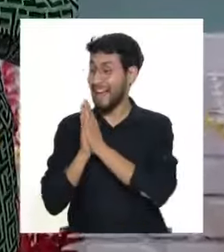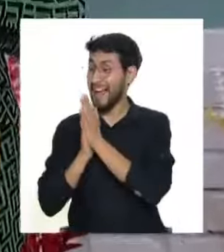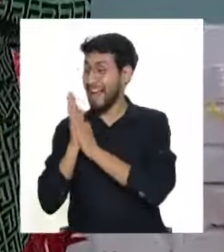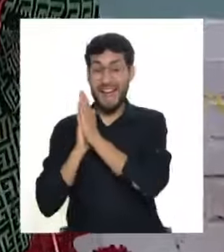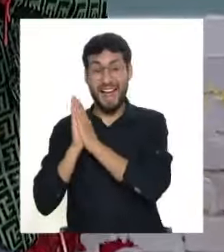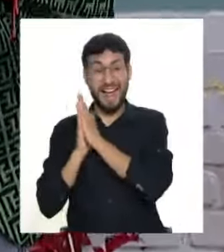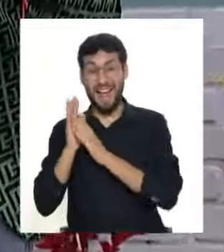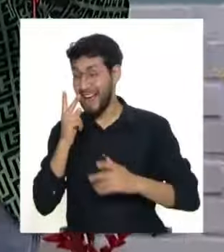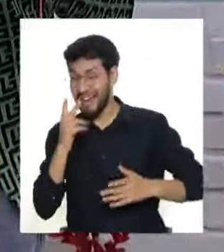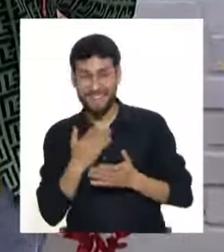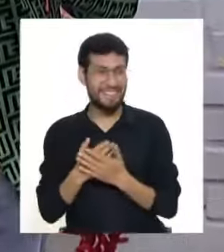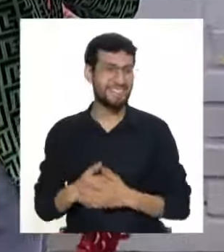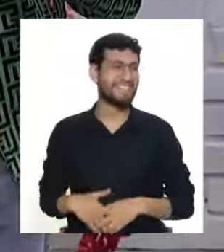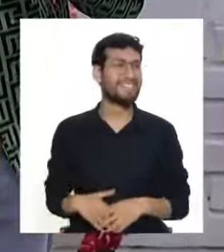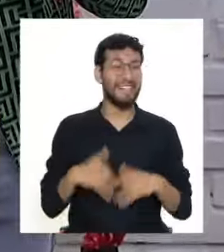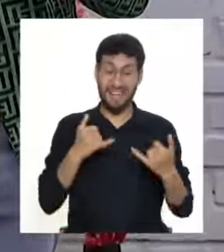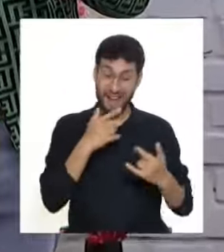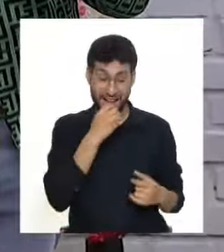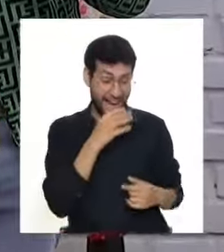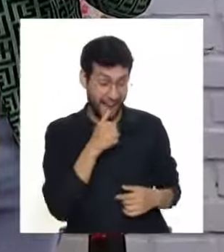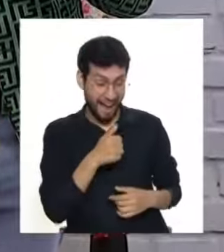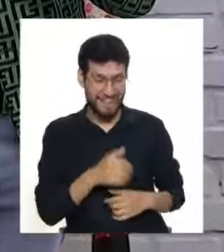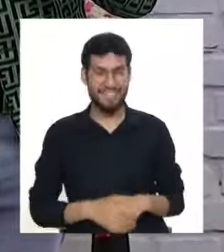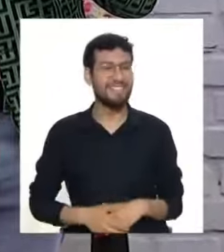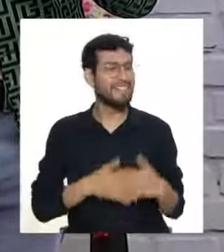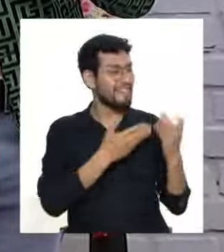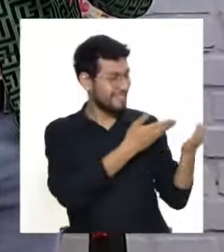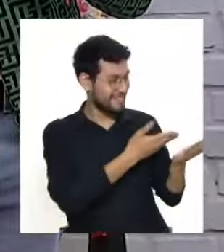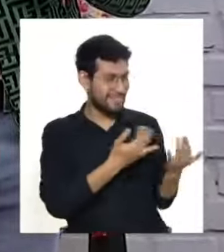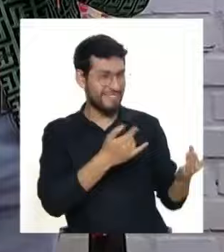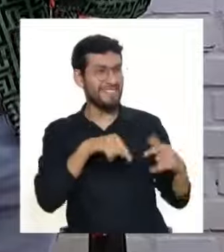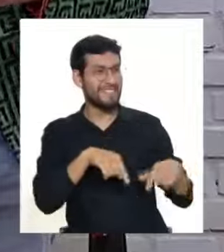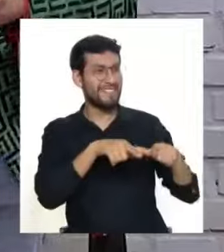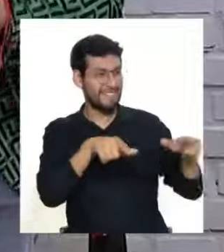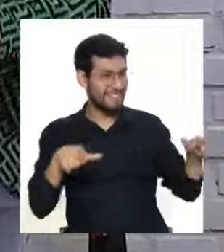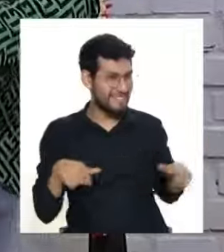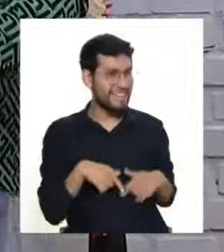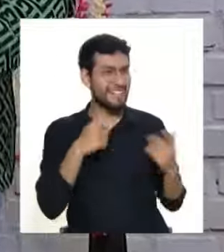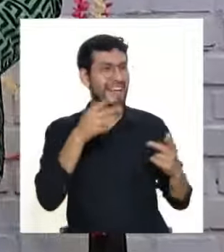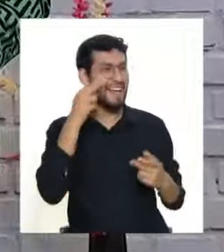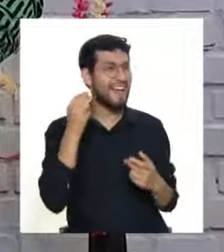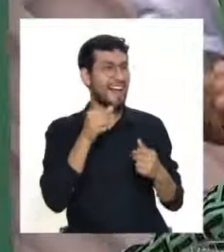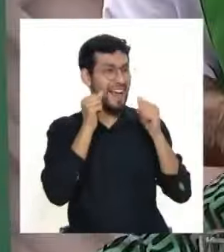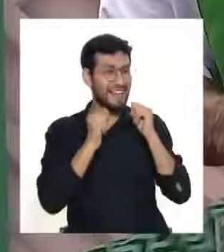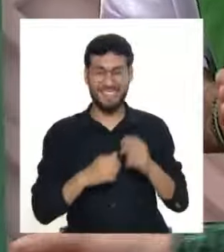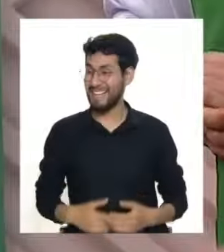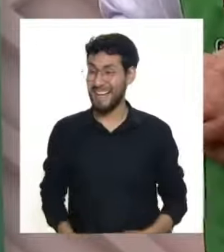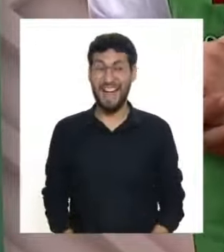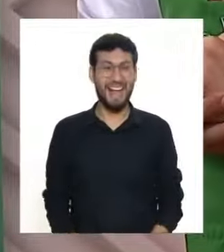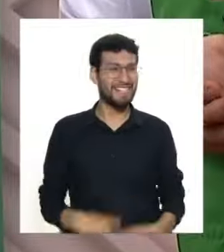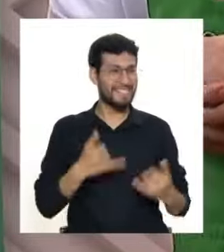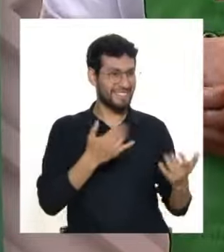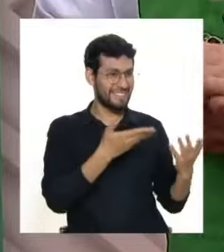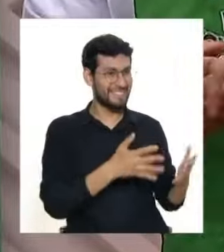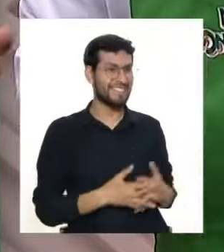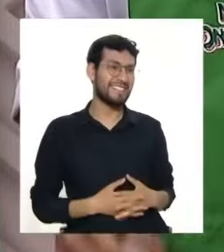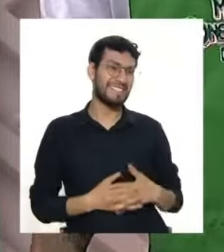Bien, papi. Ya estamos. Gracias, ¿eh? Bienvenido a nuestro buffet amazónico. Nos han pedido,